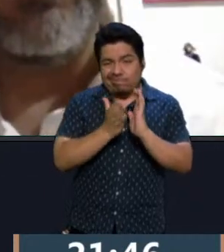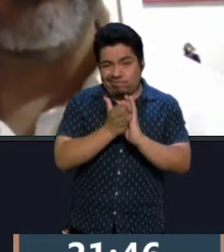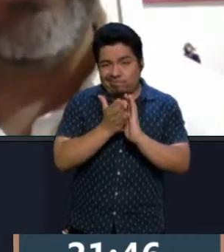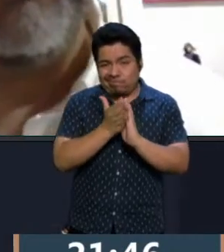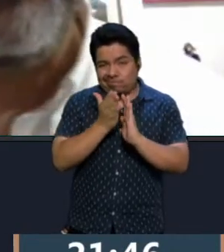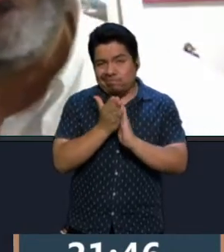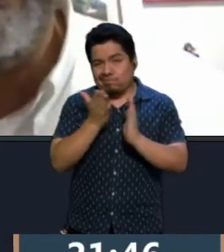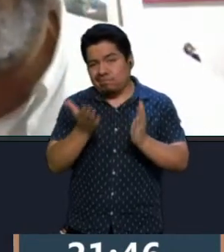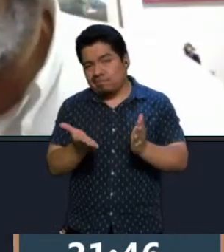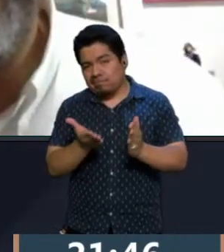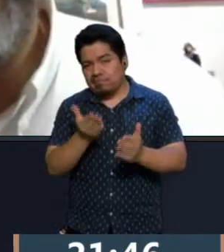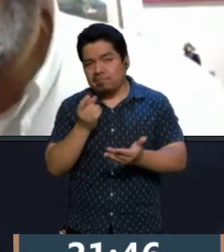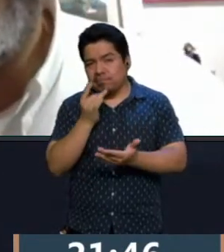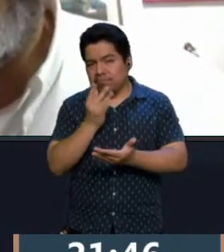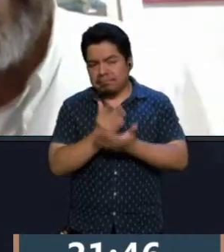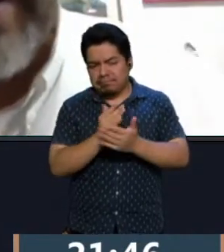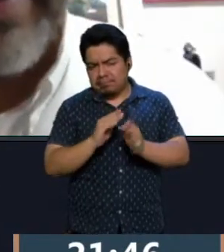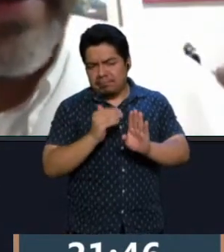solamente afecta